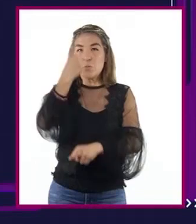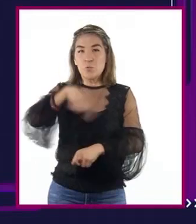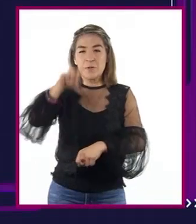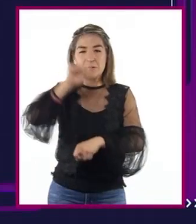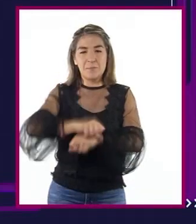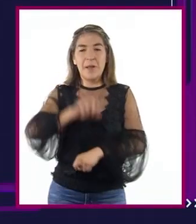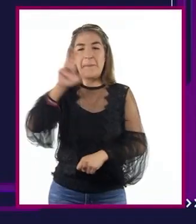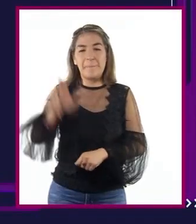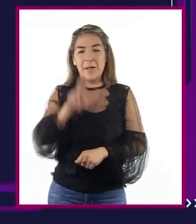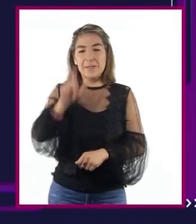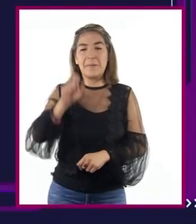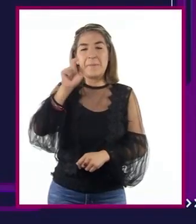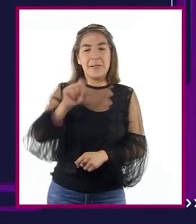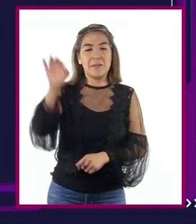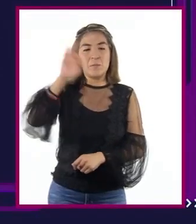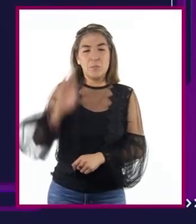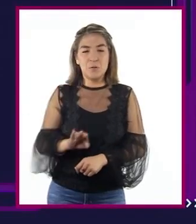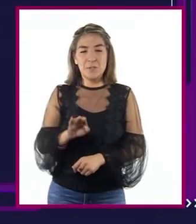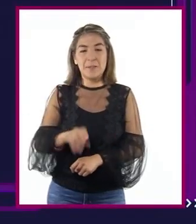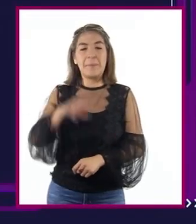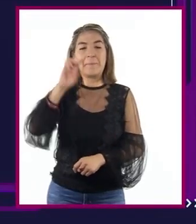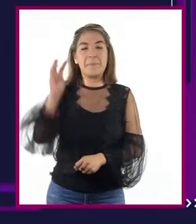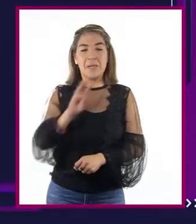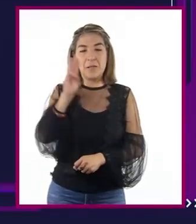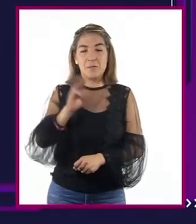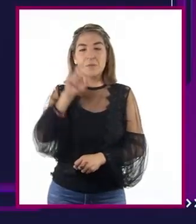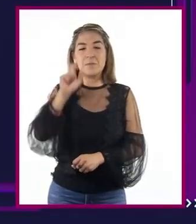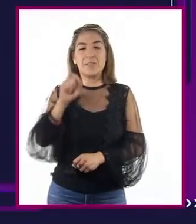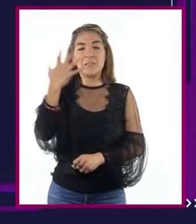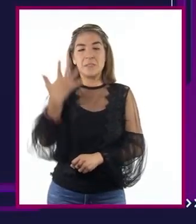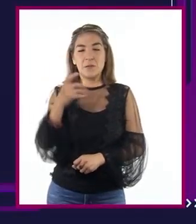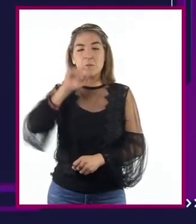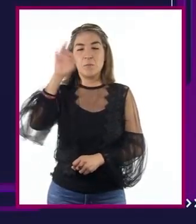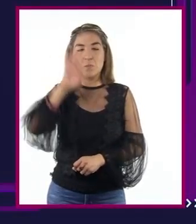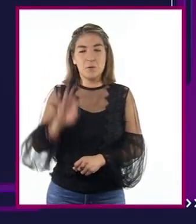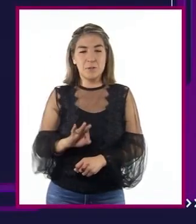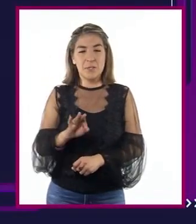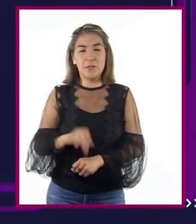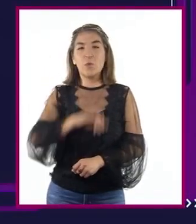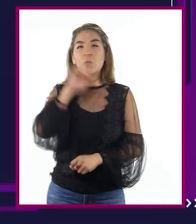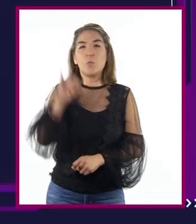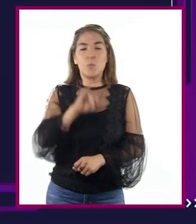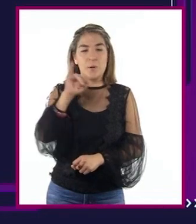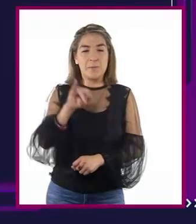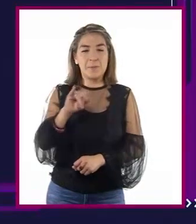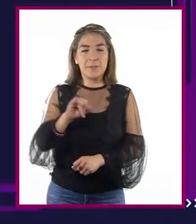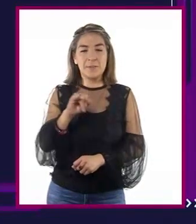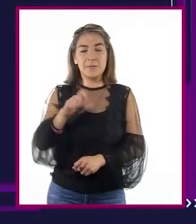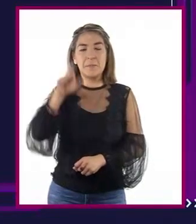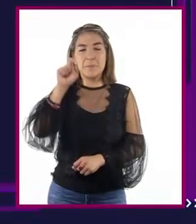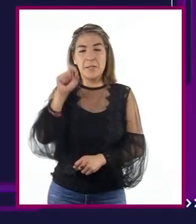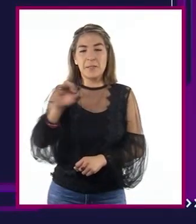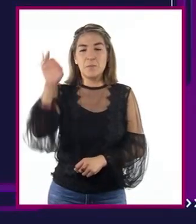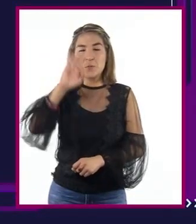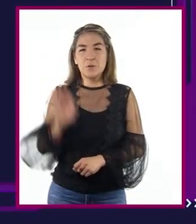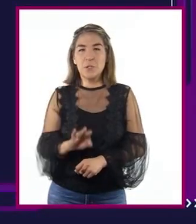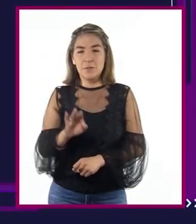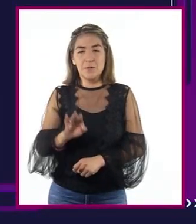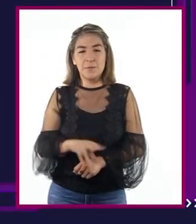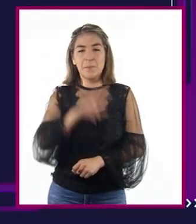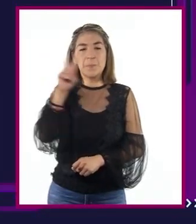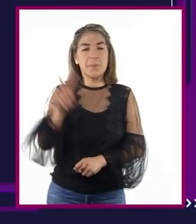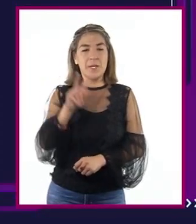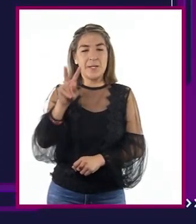el 20%, el miércoles el 25%, el jueves se construye el